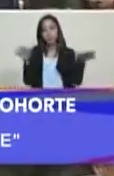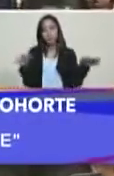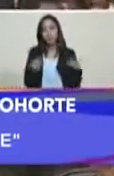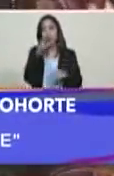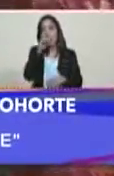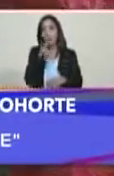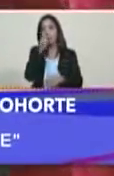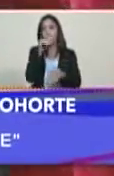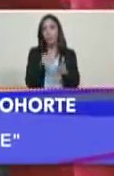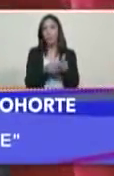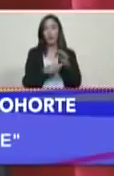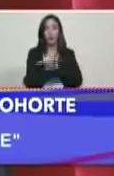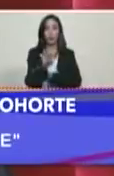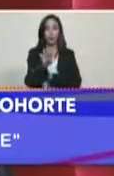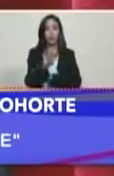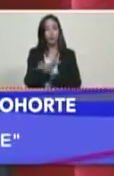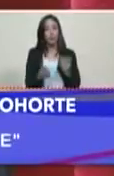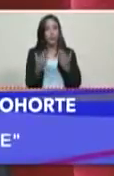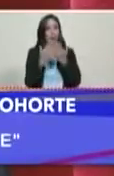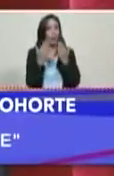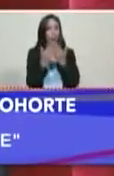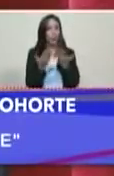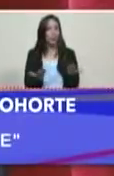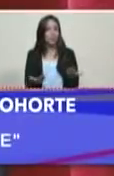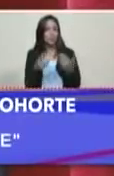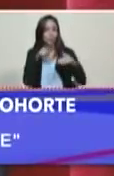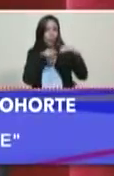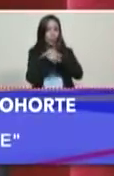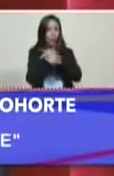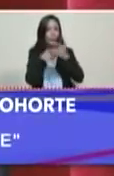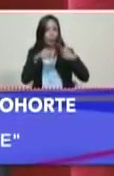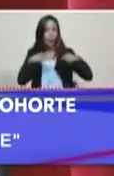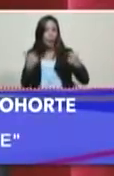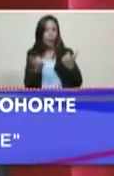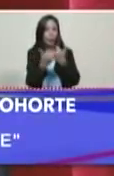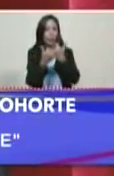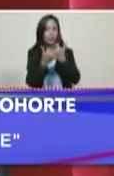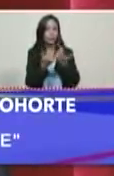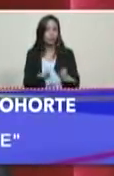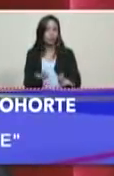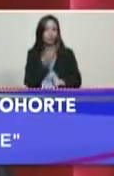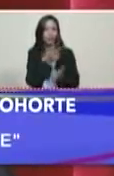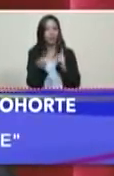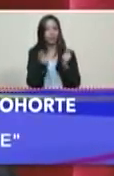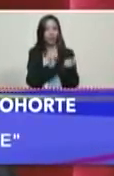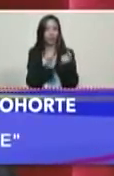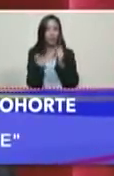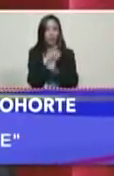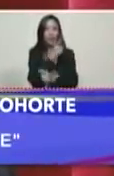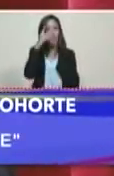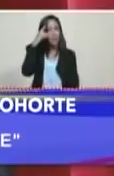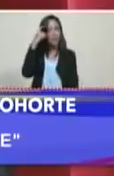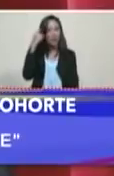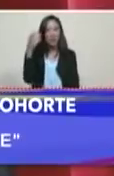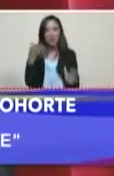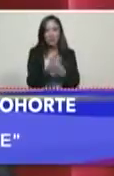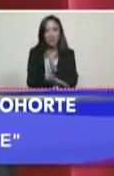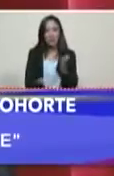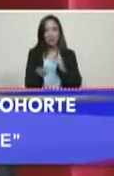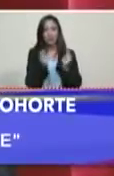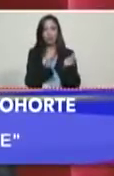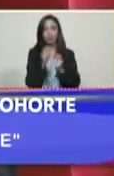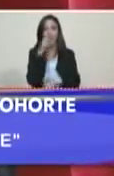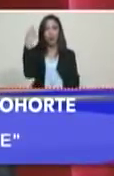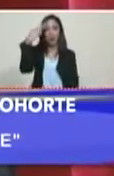2014, haciendo de la escuela el espacio donde se fragua y se discute la acción pedagógica, desde la